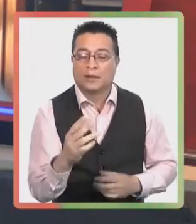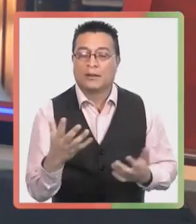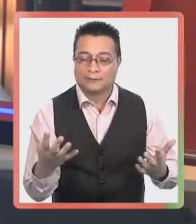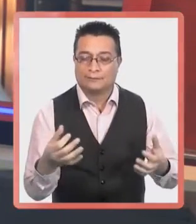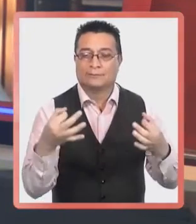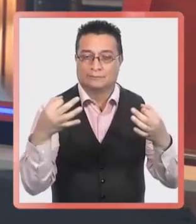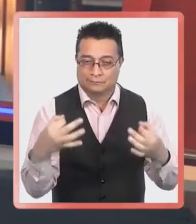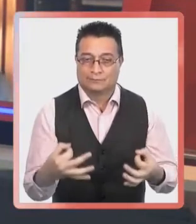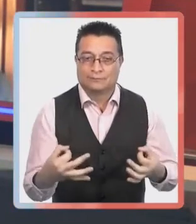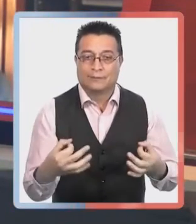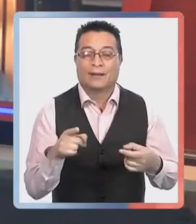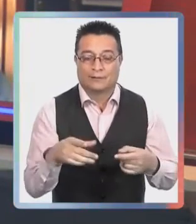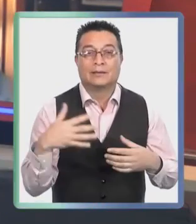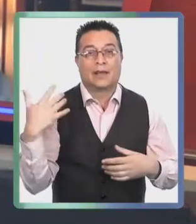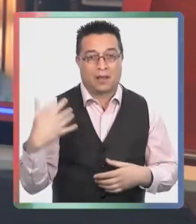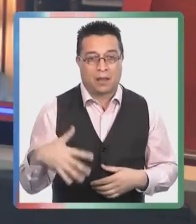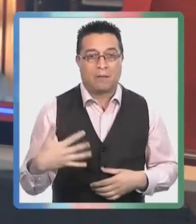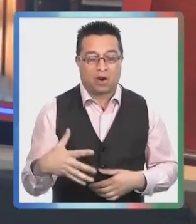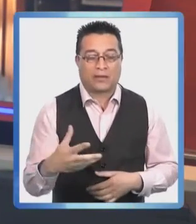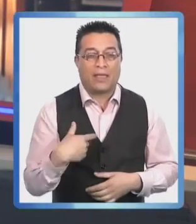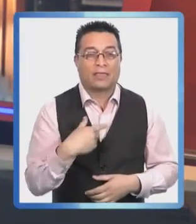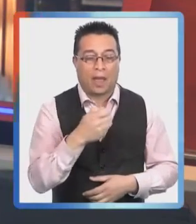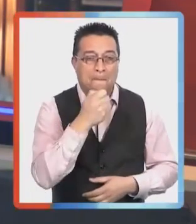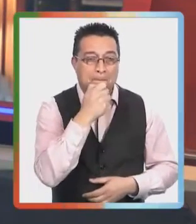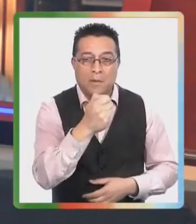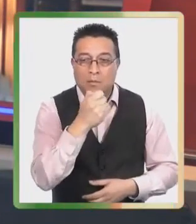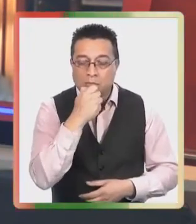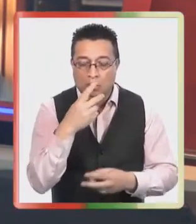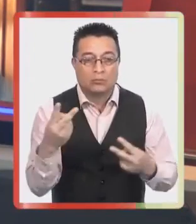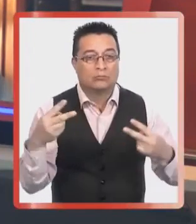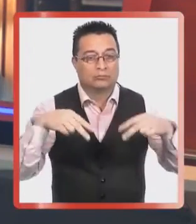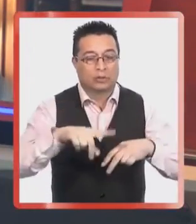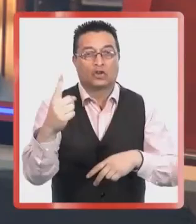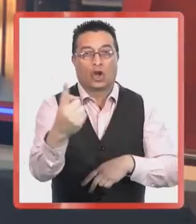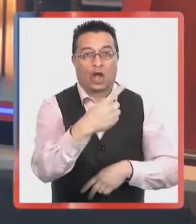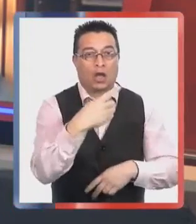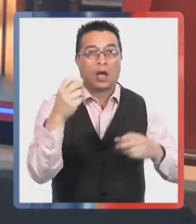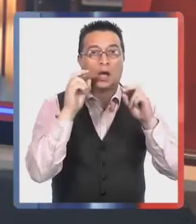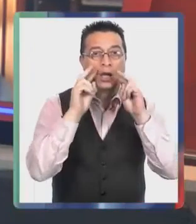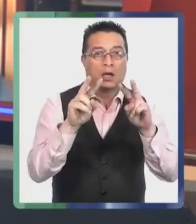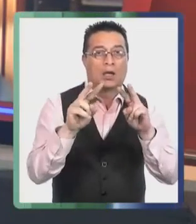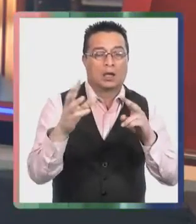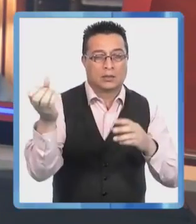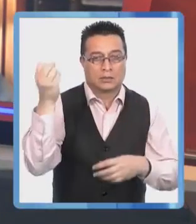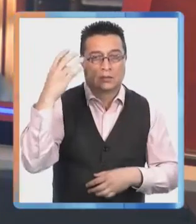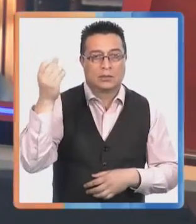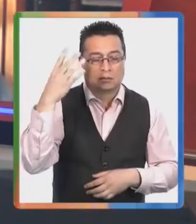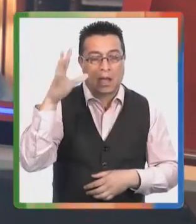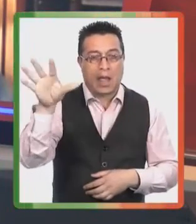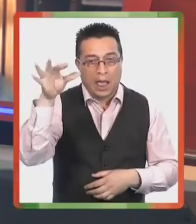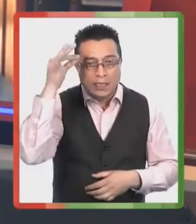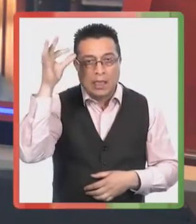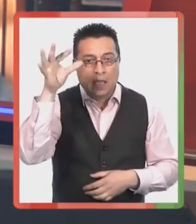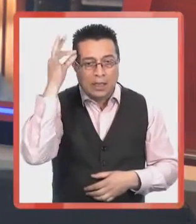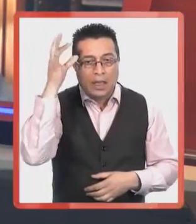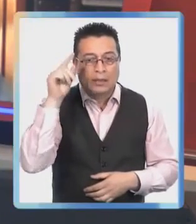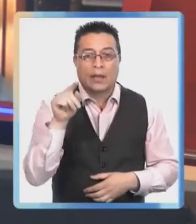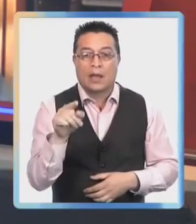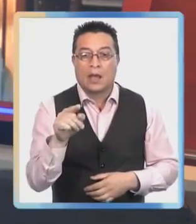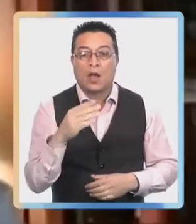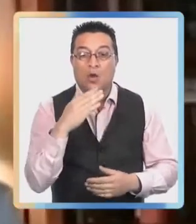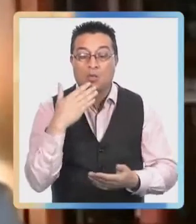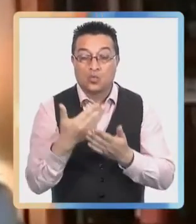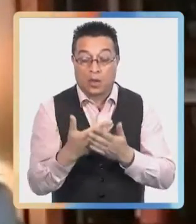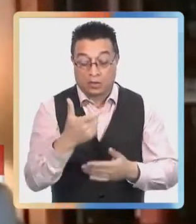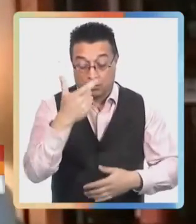creo que por eso fue tan importante los puntos de prensa, porque la gente iba aprendiendo, iba entendiendo. Cuando